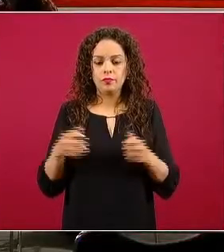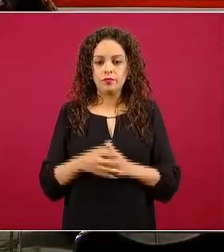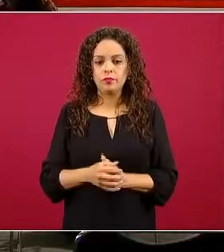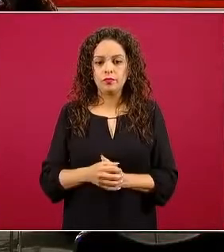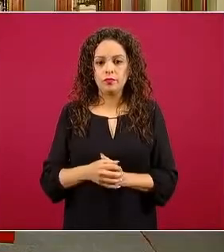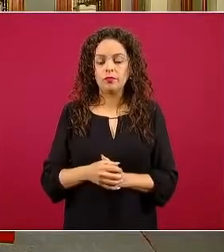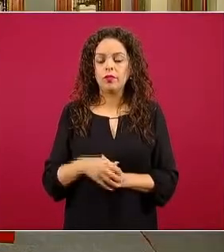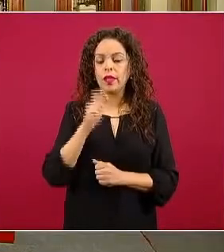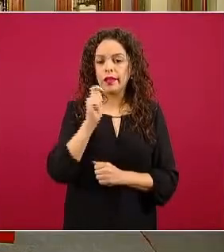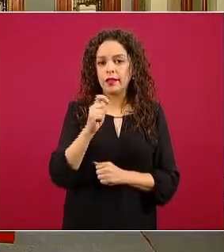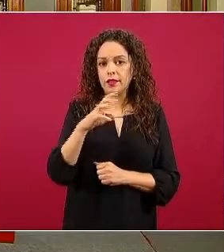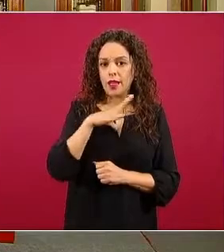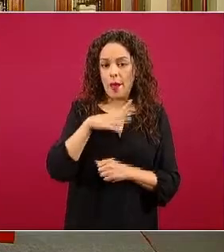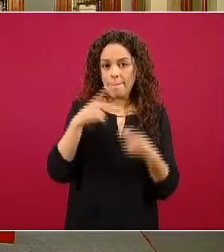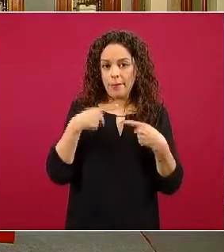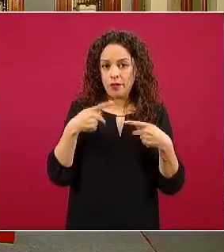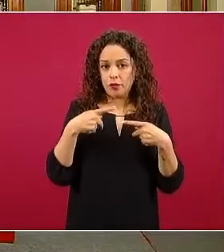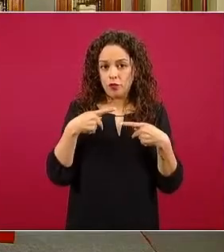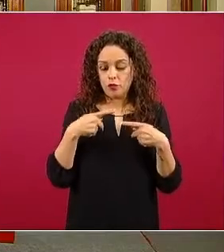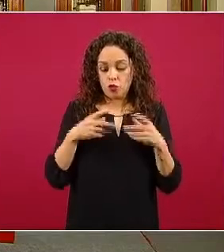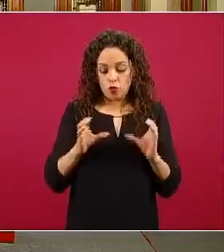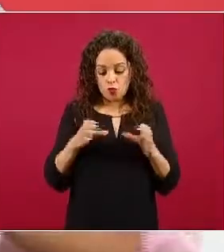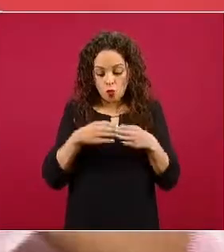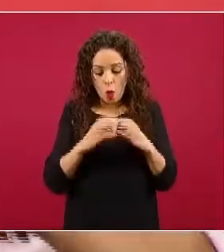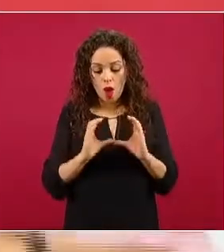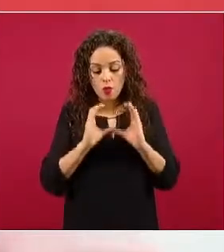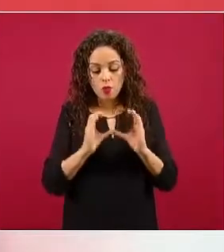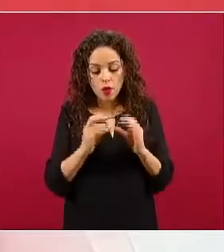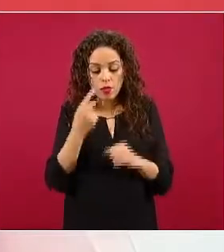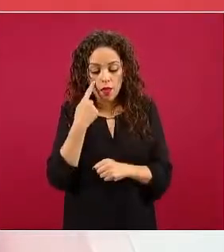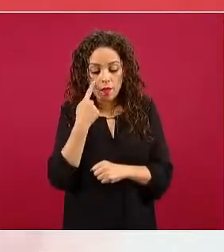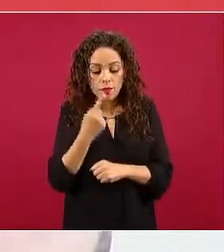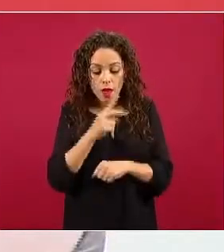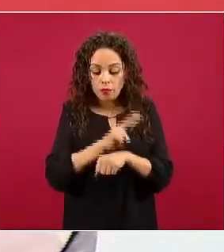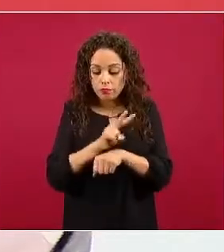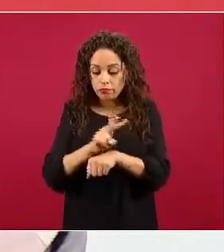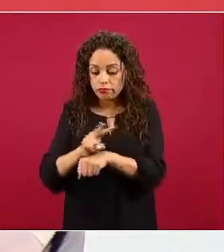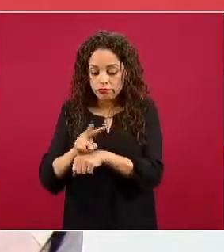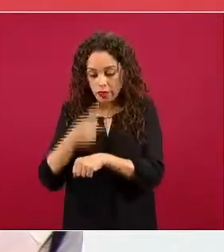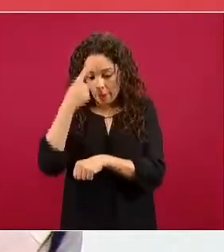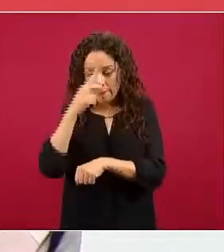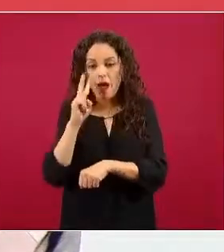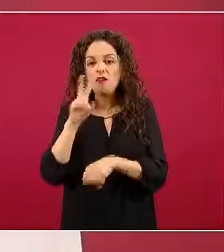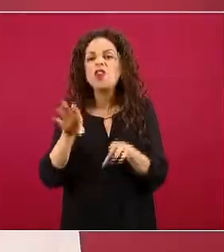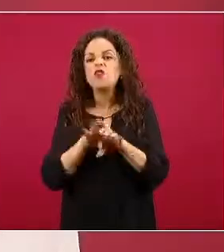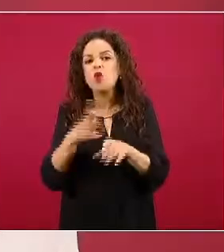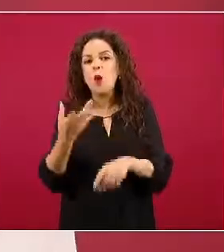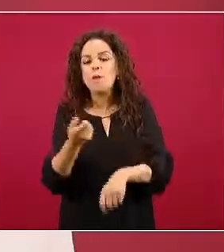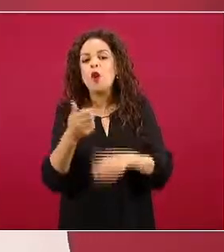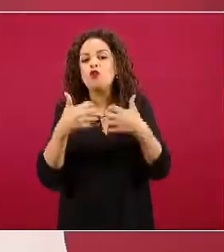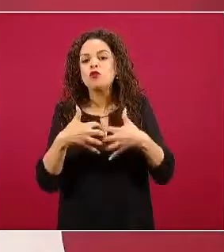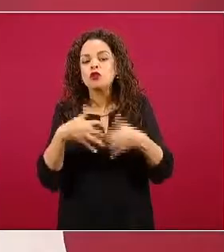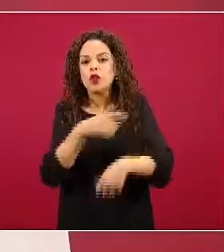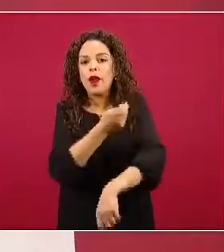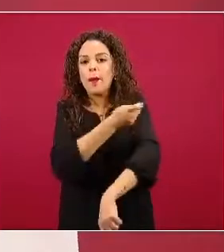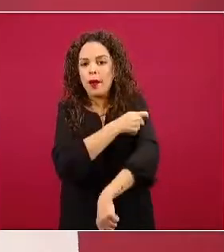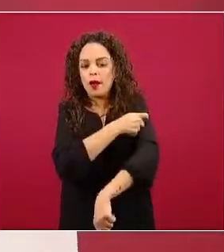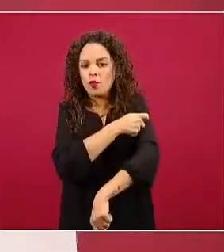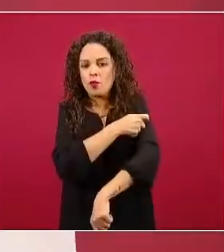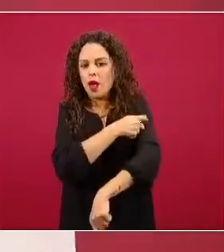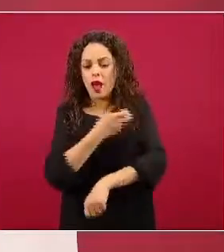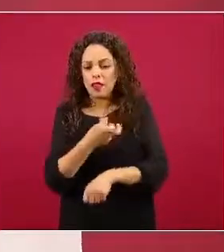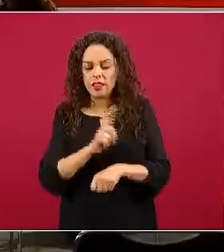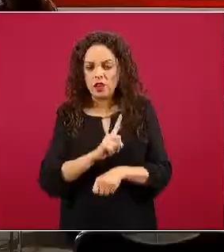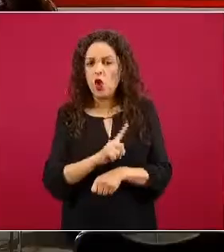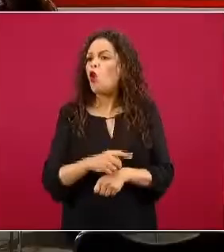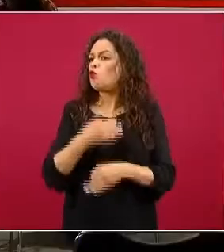pequeña, cuidada, etcétera, se va a población en general, regularmente la